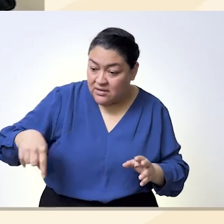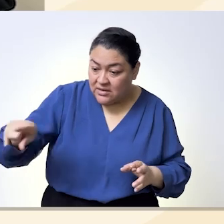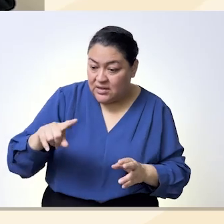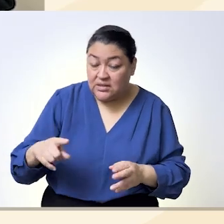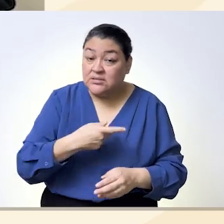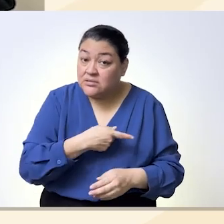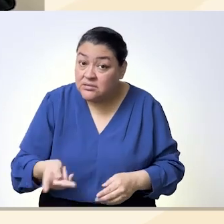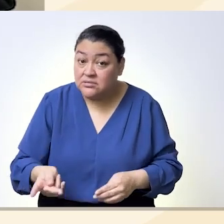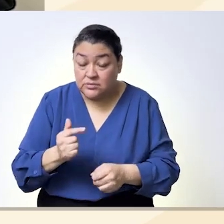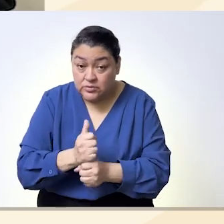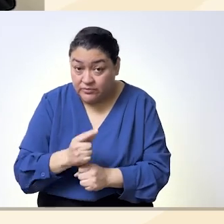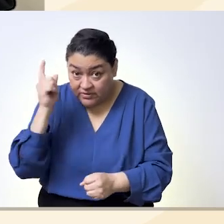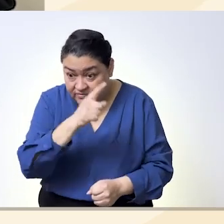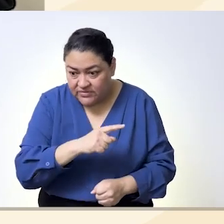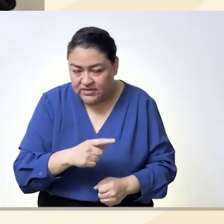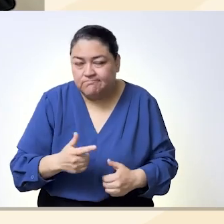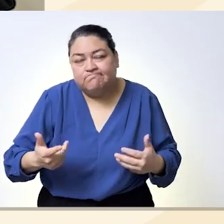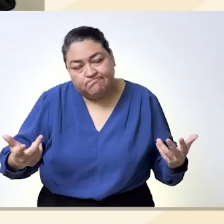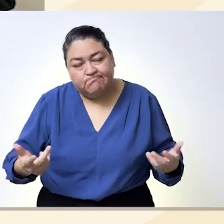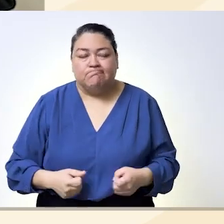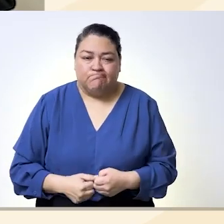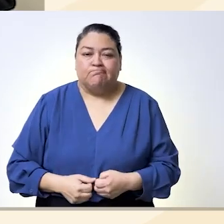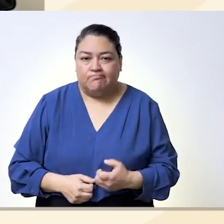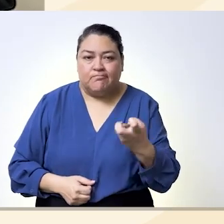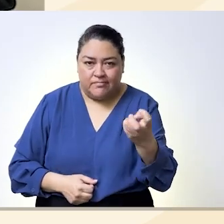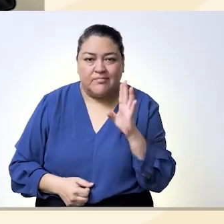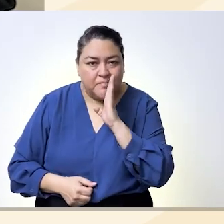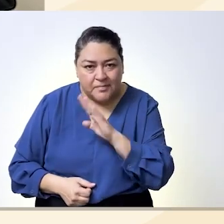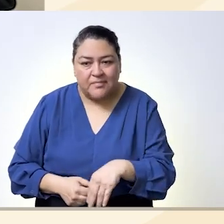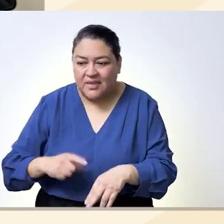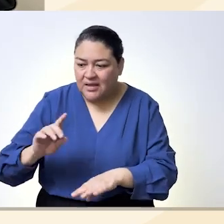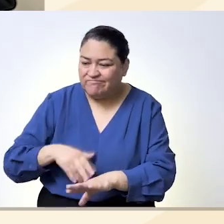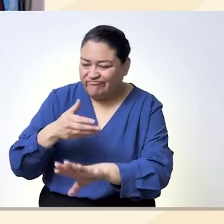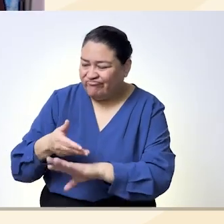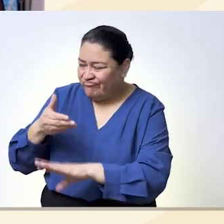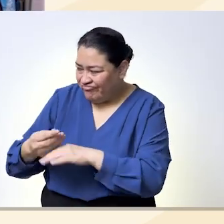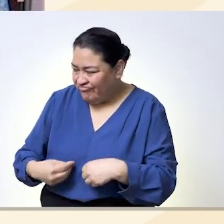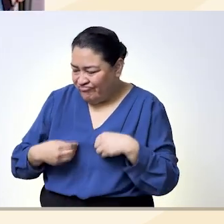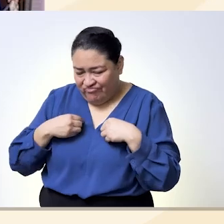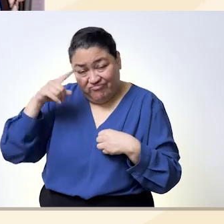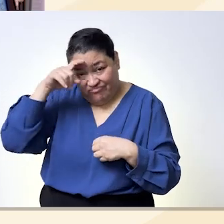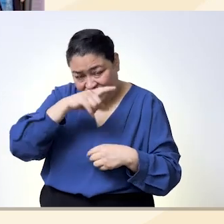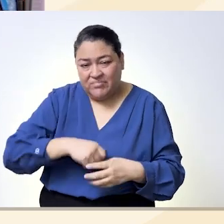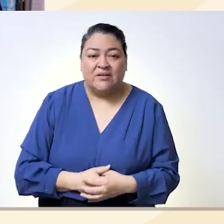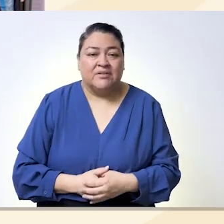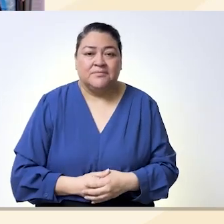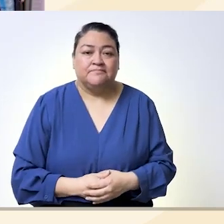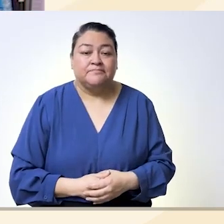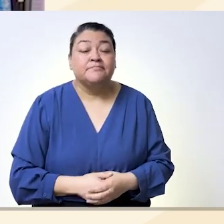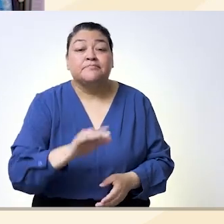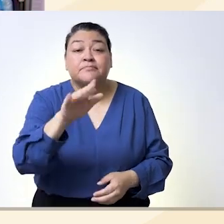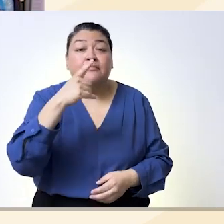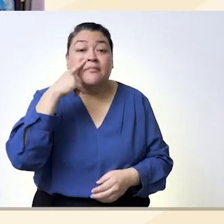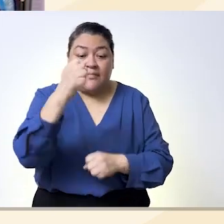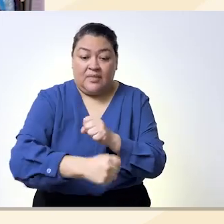mata mucho y sigue mermando mucho la calidad de vida. Fíjense que hace unos años con el CONAPRED comenzó a estudiar un poquito